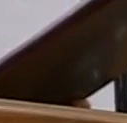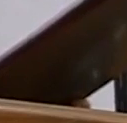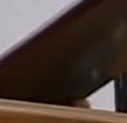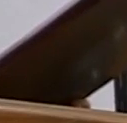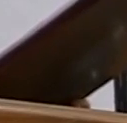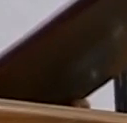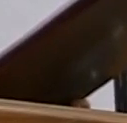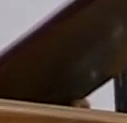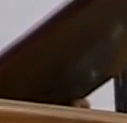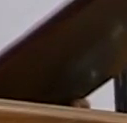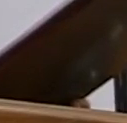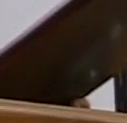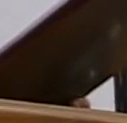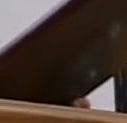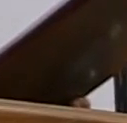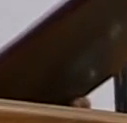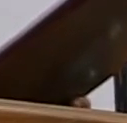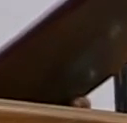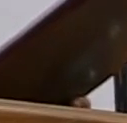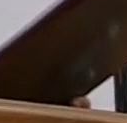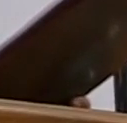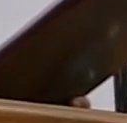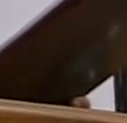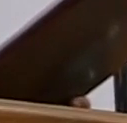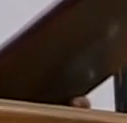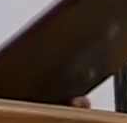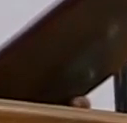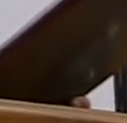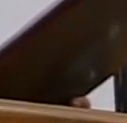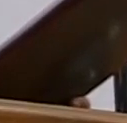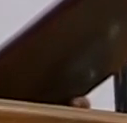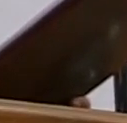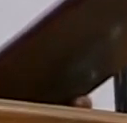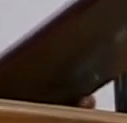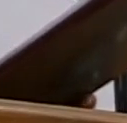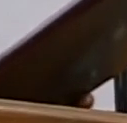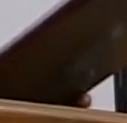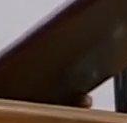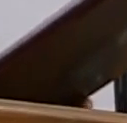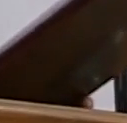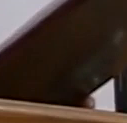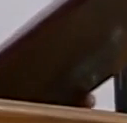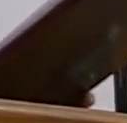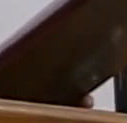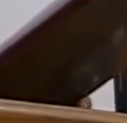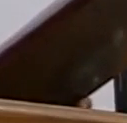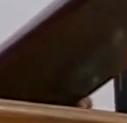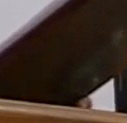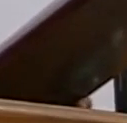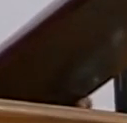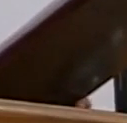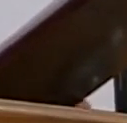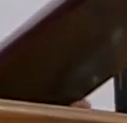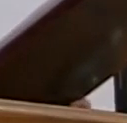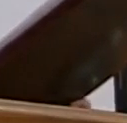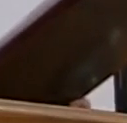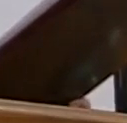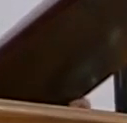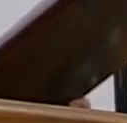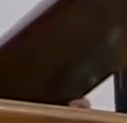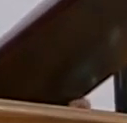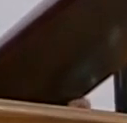gestación, el parto, el nacimiento y posparto, basados en la dignidad, los derechos humanos y